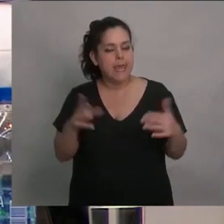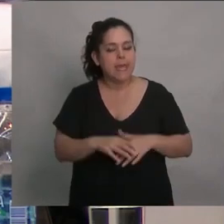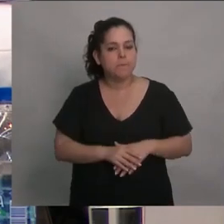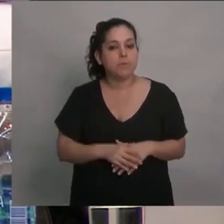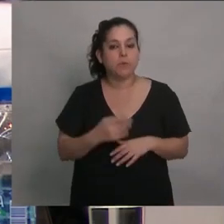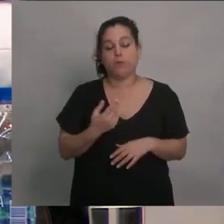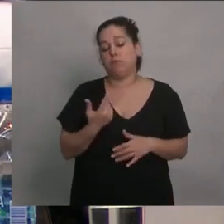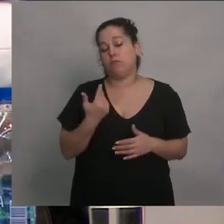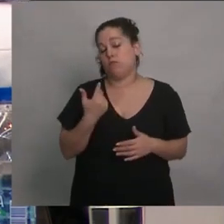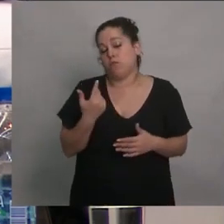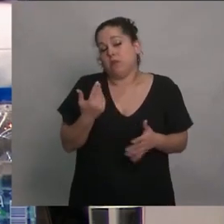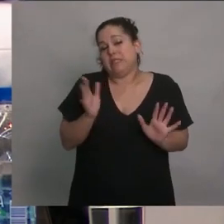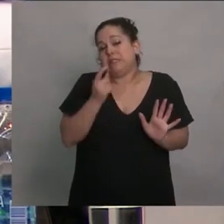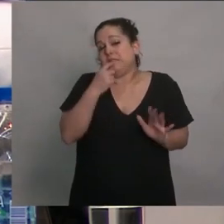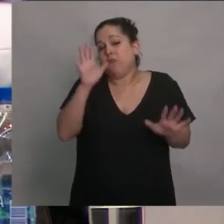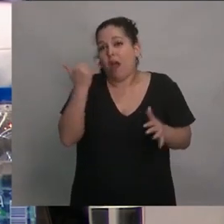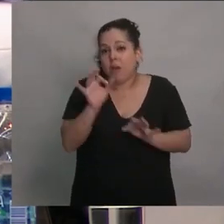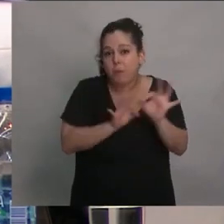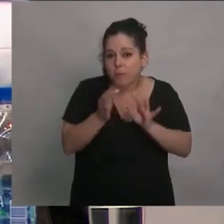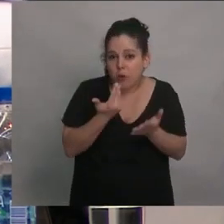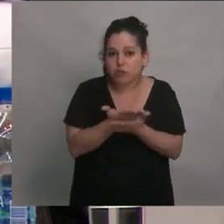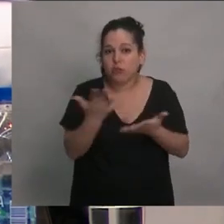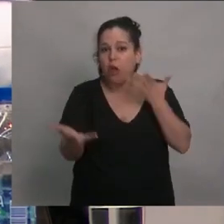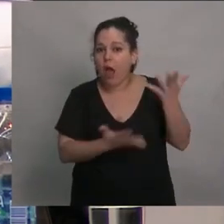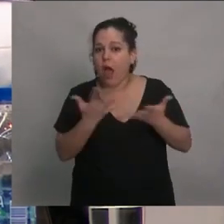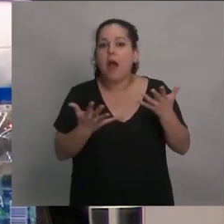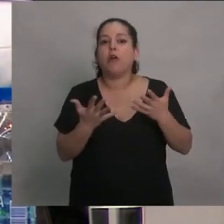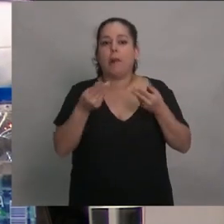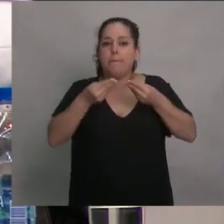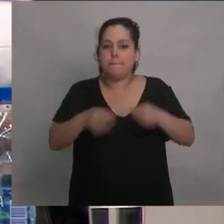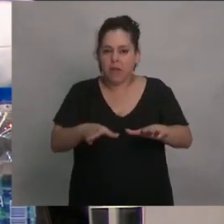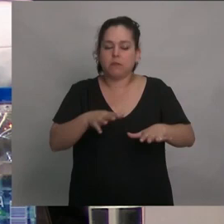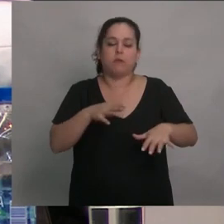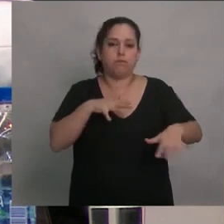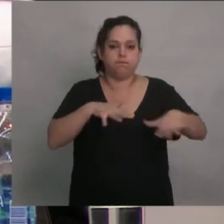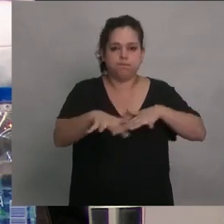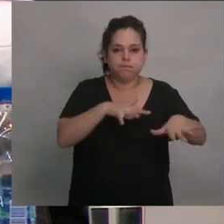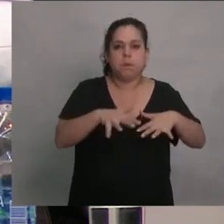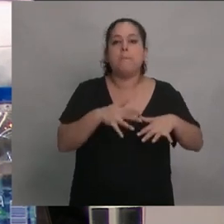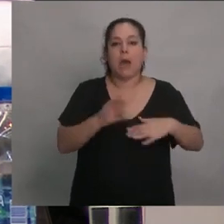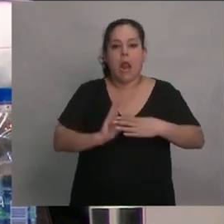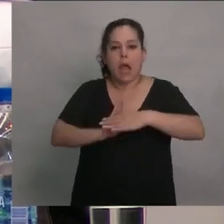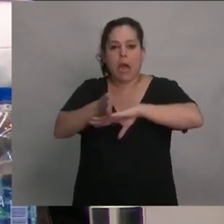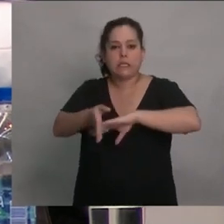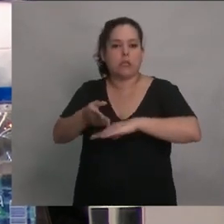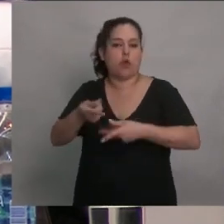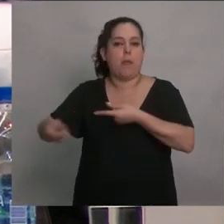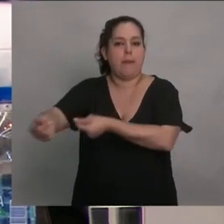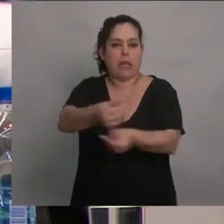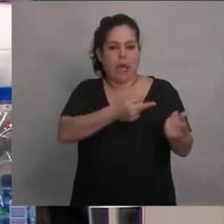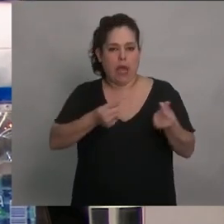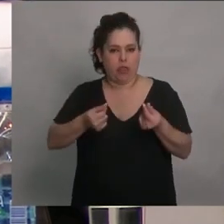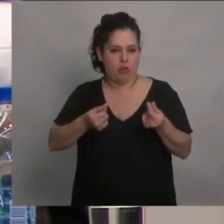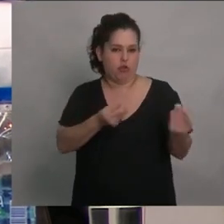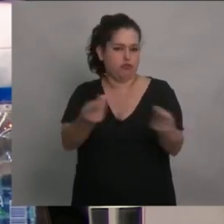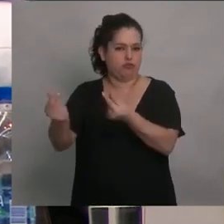proyecto transformador se asentó en el extractivismo y en el acceso al mercado y al consumo, y